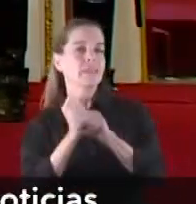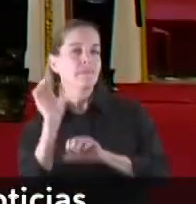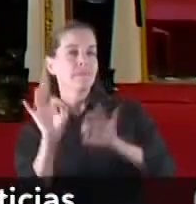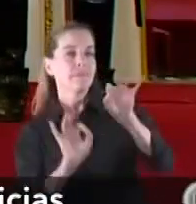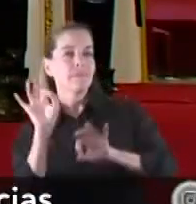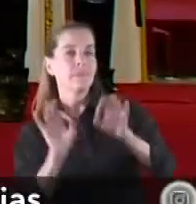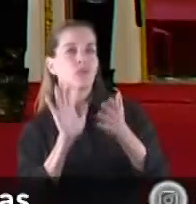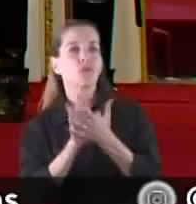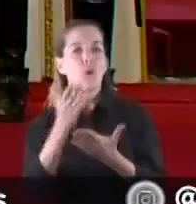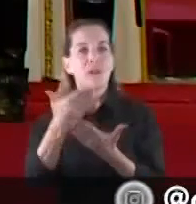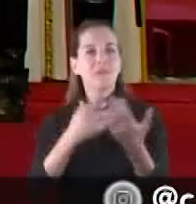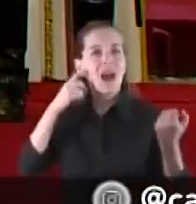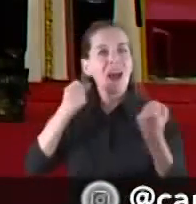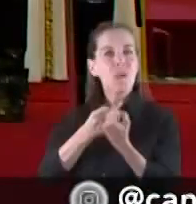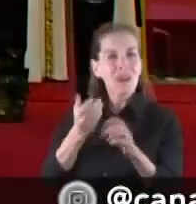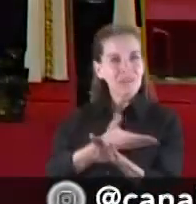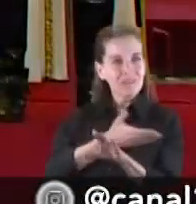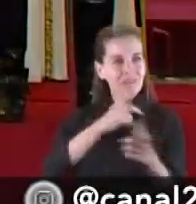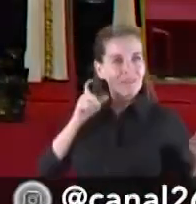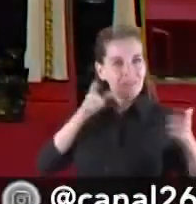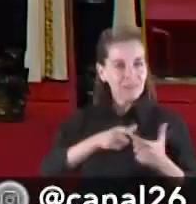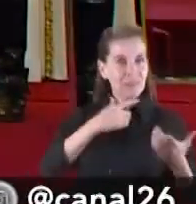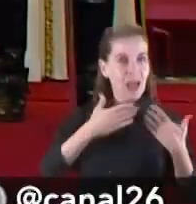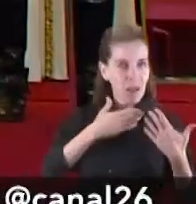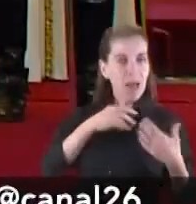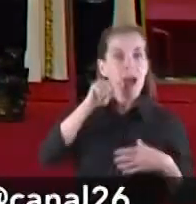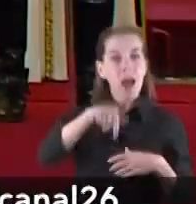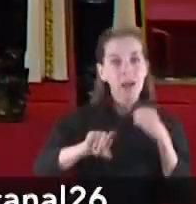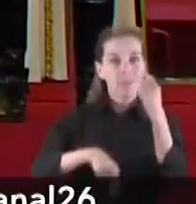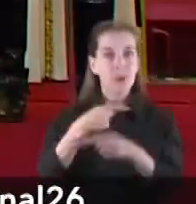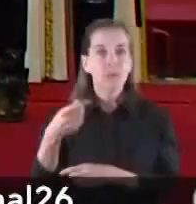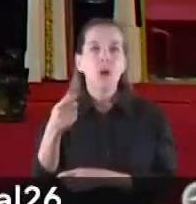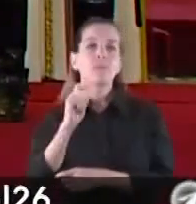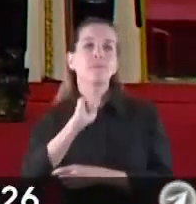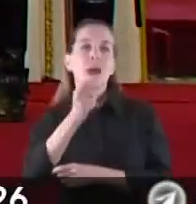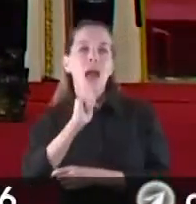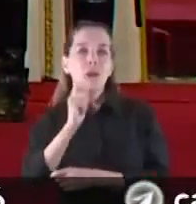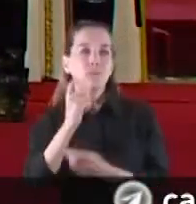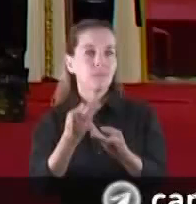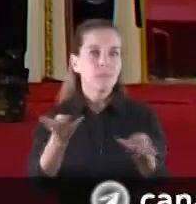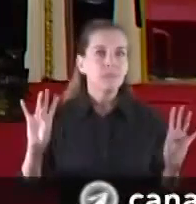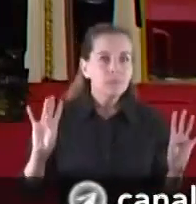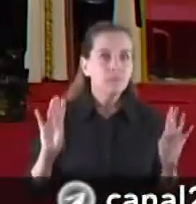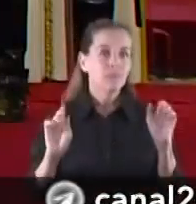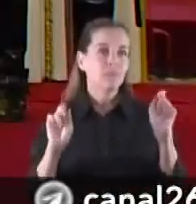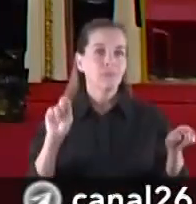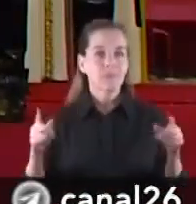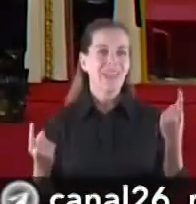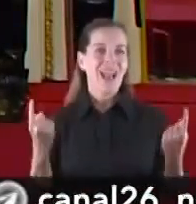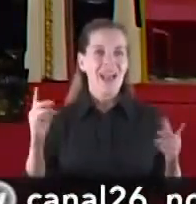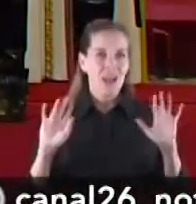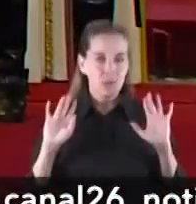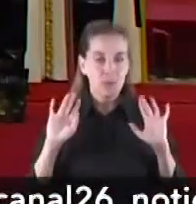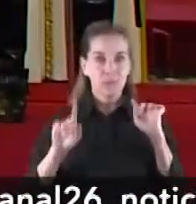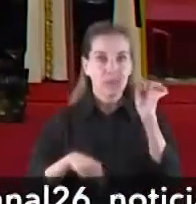la titular de la Comisión Europea. Tendrá lugar la conferencia de prensa por parte de ambos mandatarios. Acto